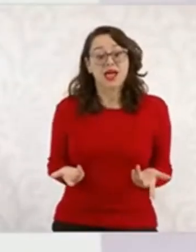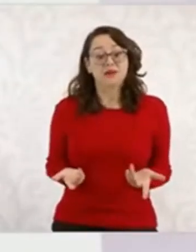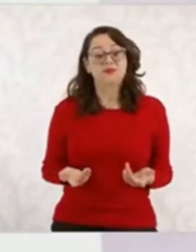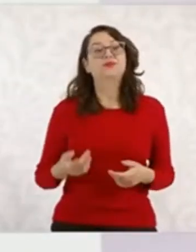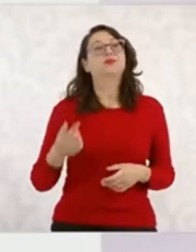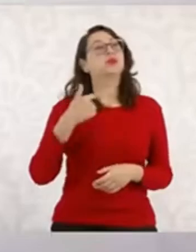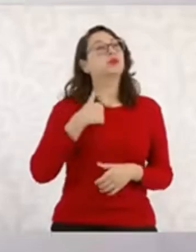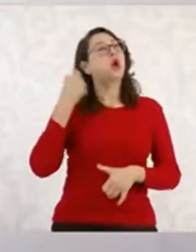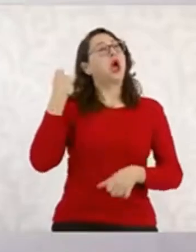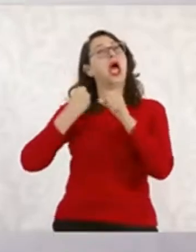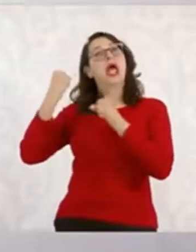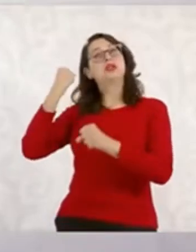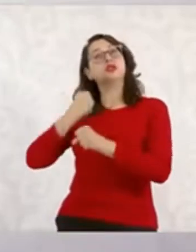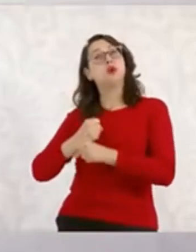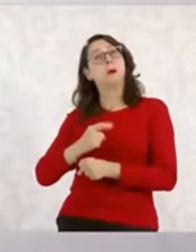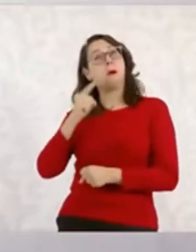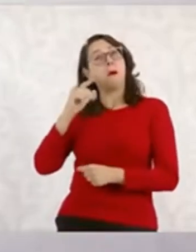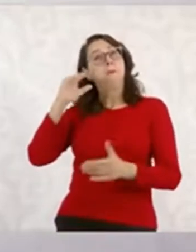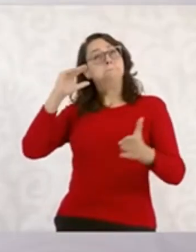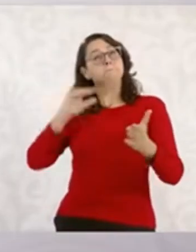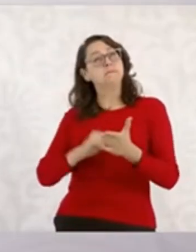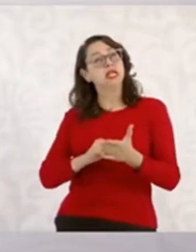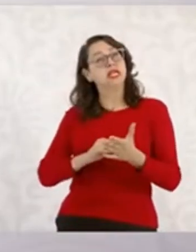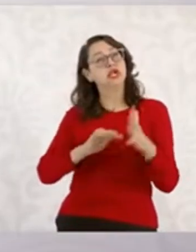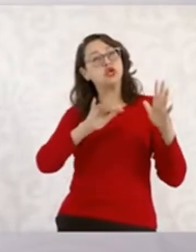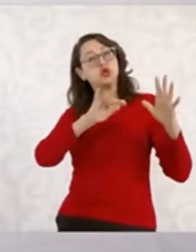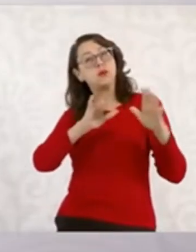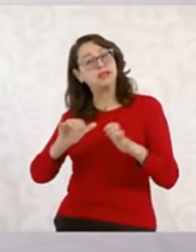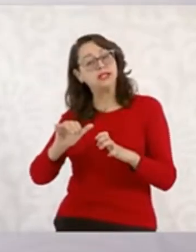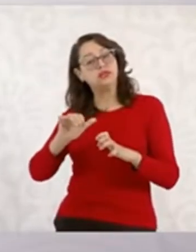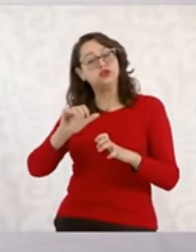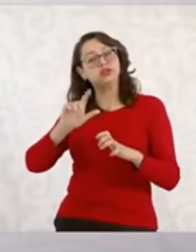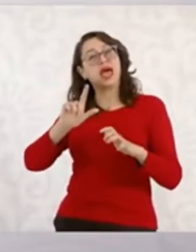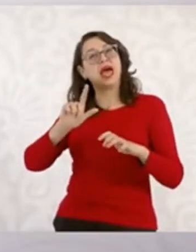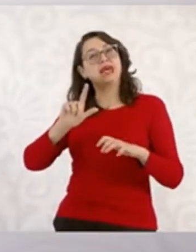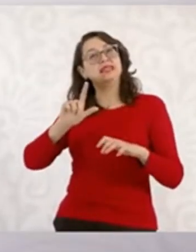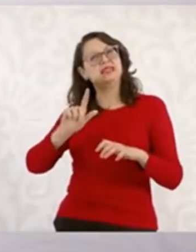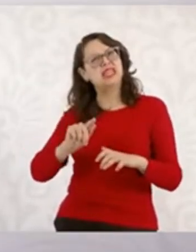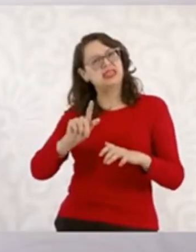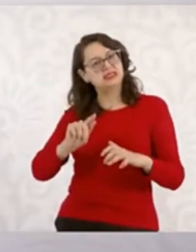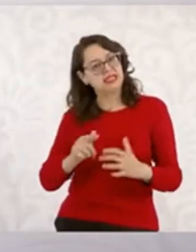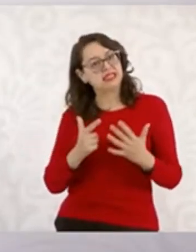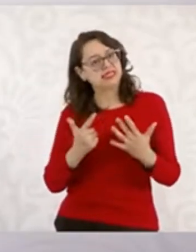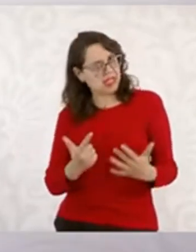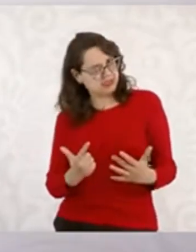Sur a finales de 1977.